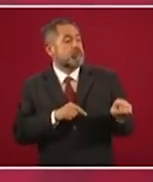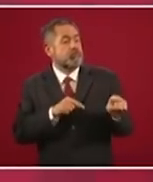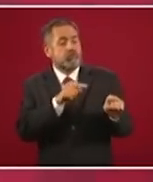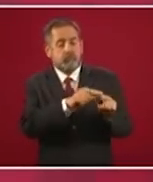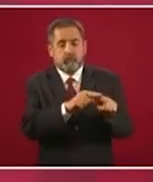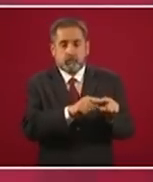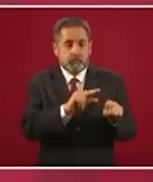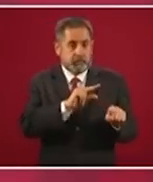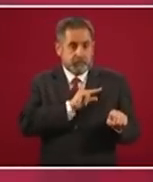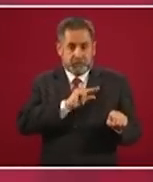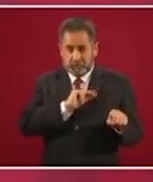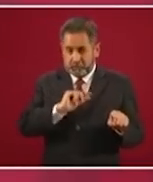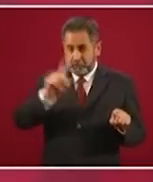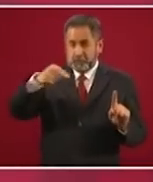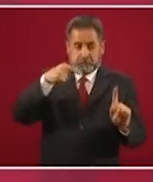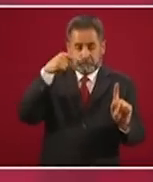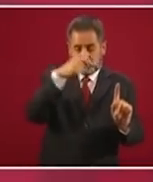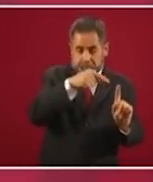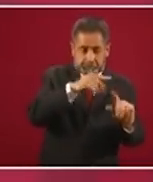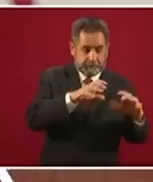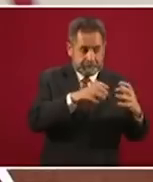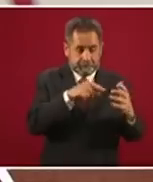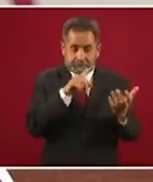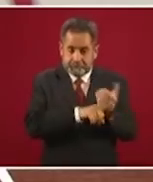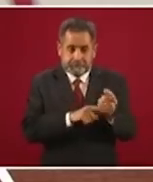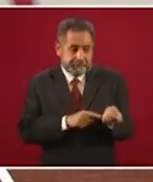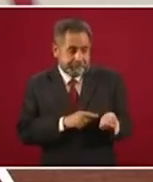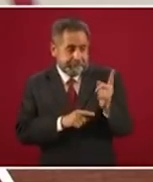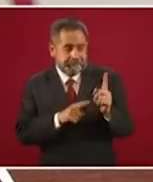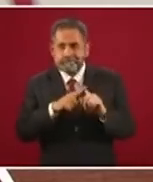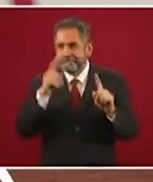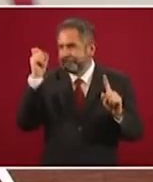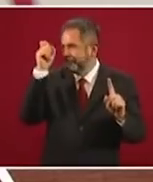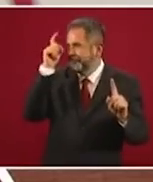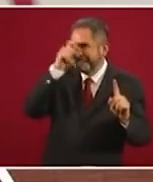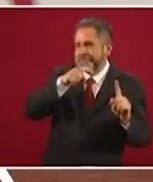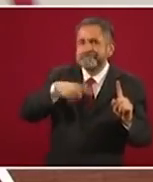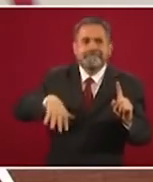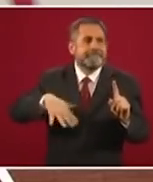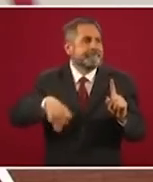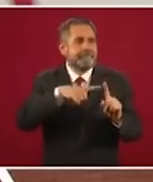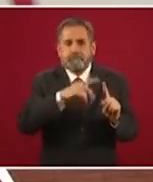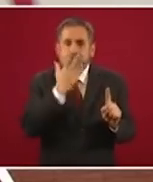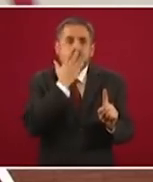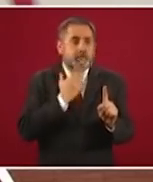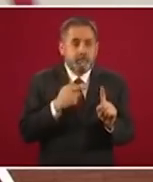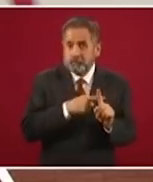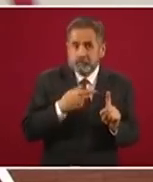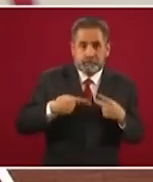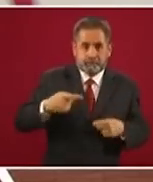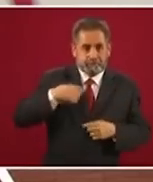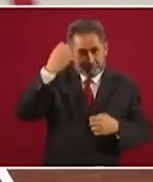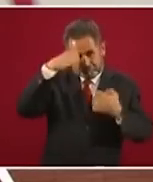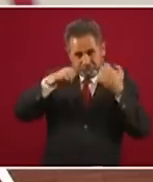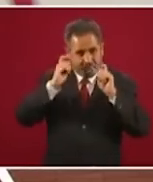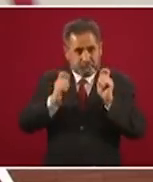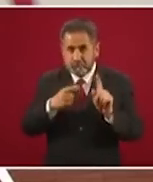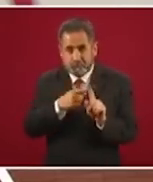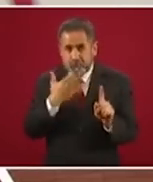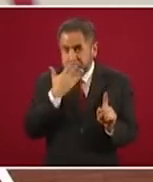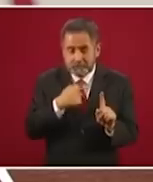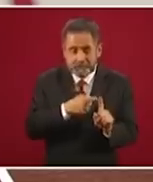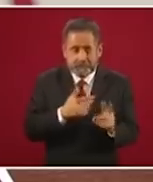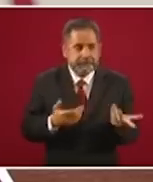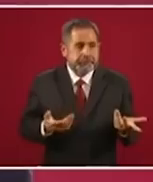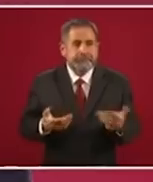una especialidad en particular se convierte difícil de conseguir. Honestamente, muchas veces está vinculado